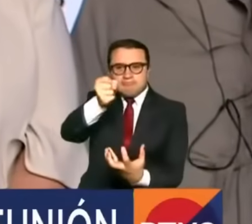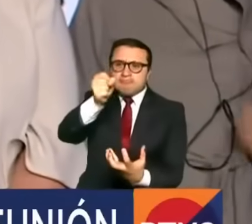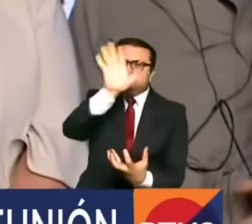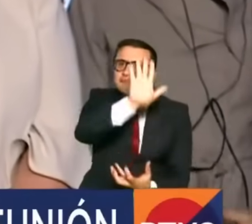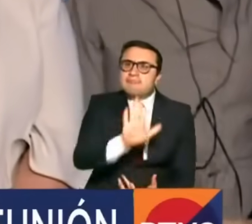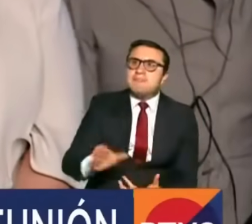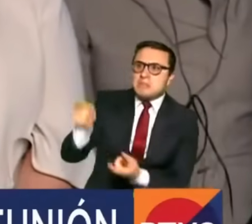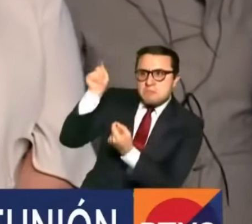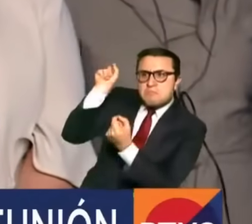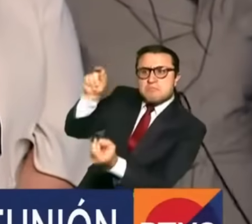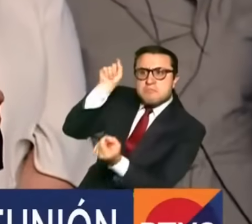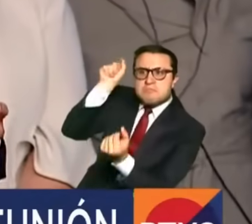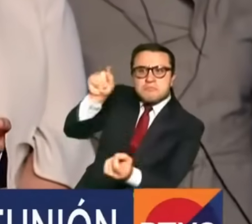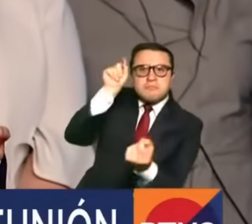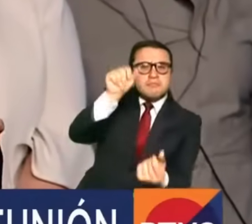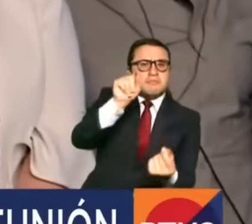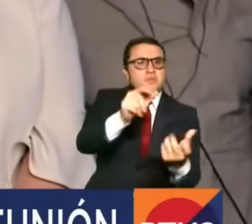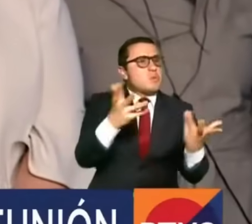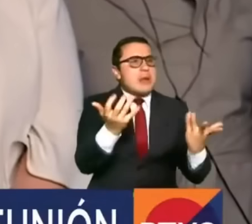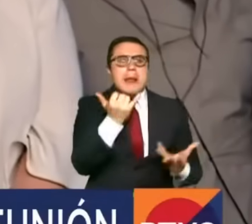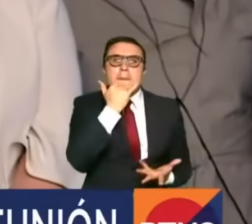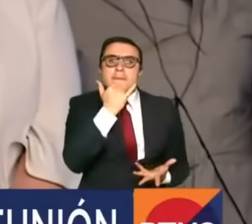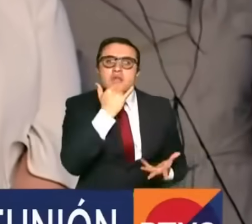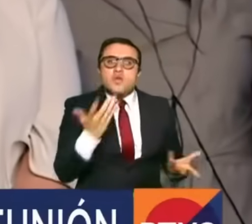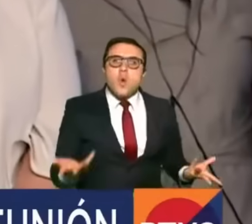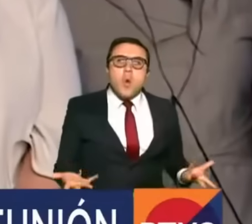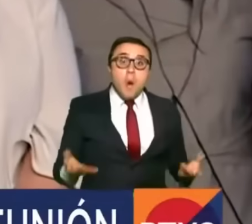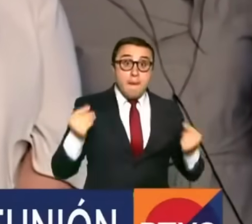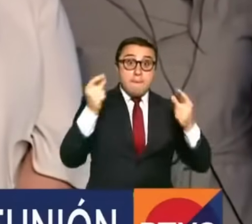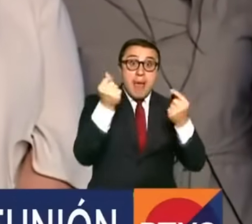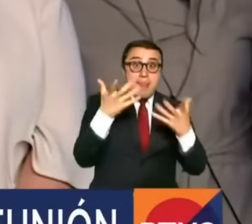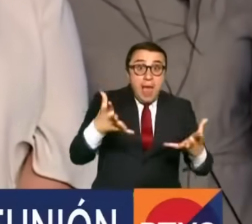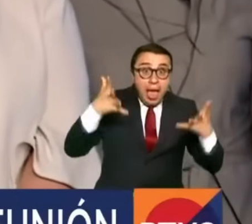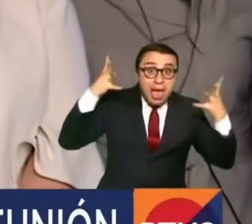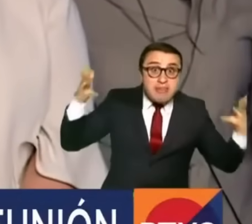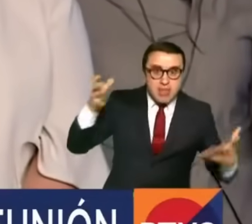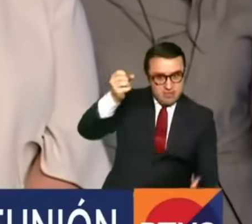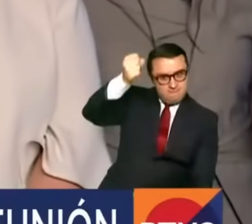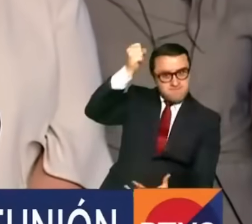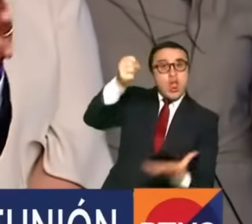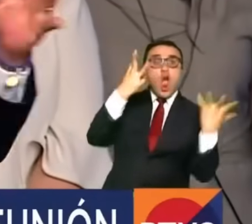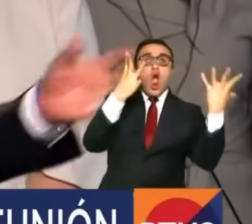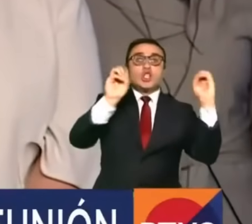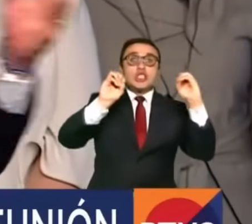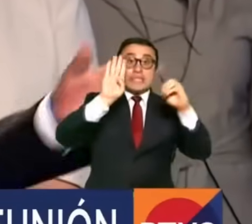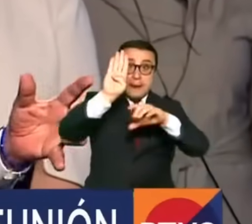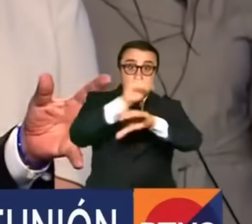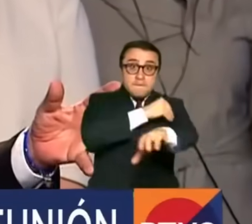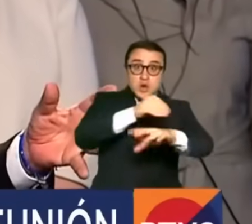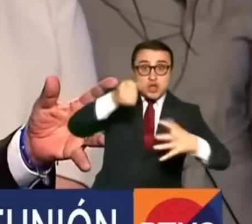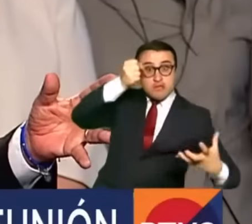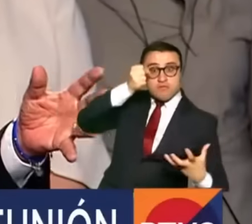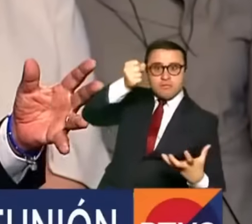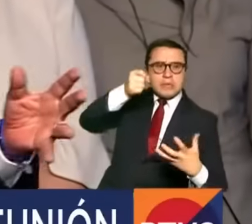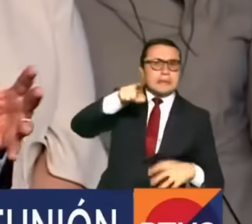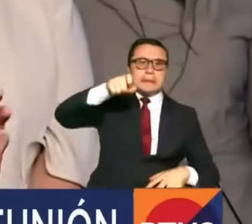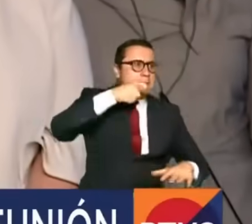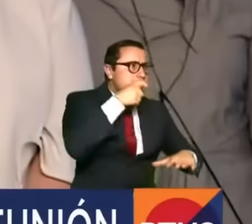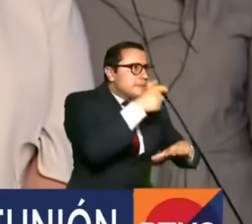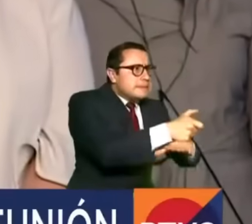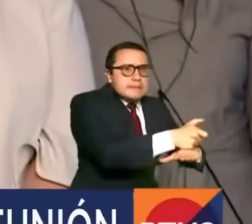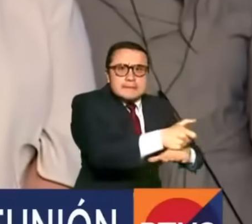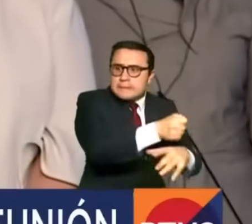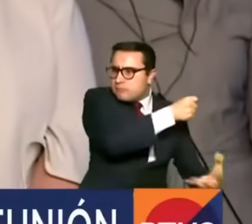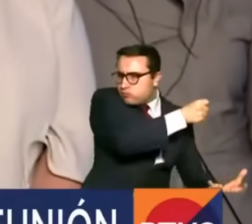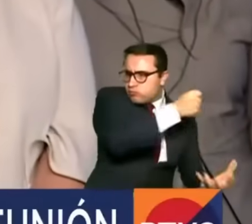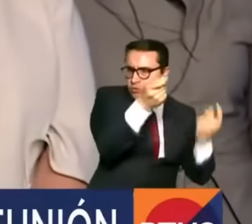territorios y que debió, por la magnitud del recurso que se dice, mover las agujas del desarrollo